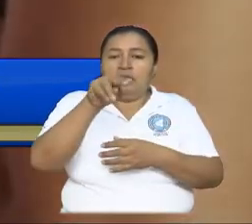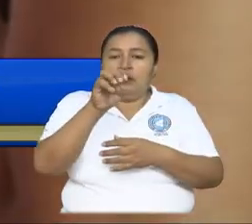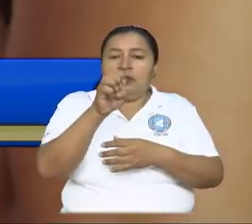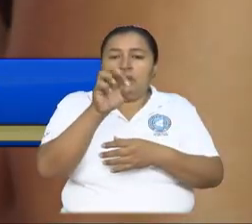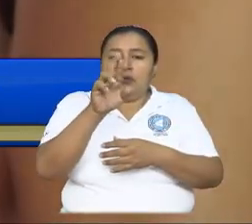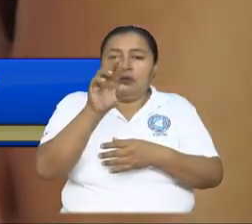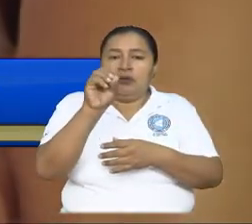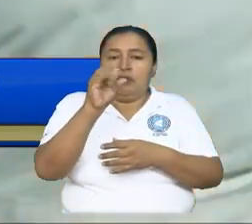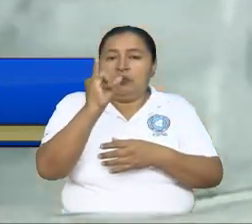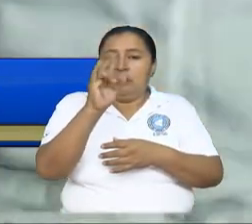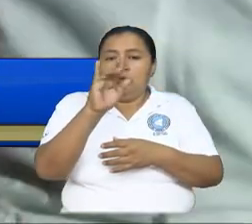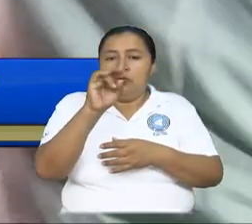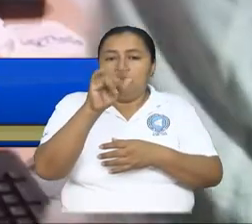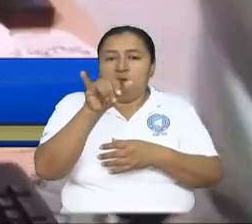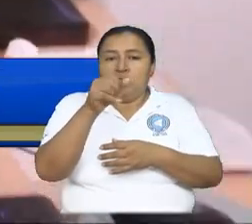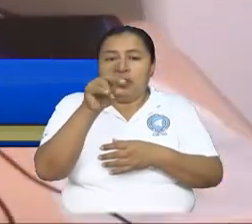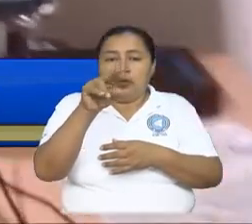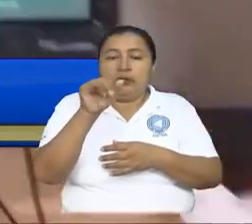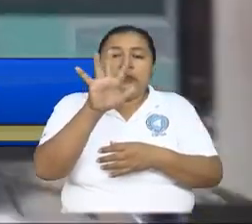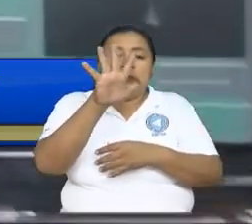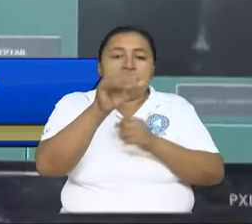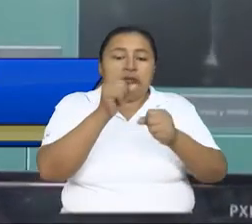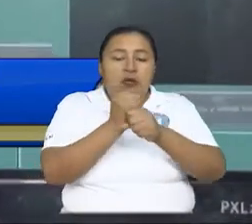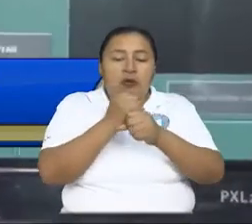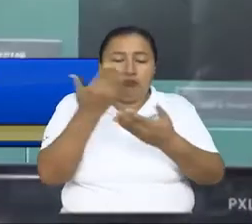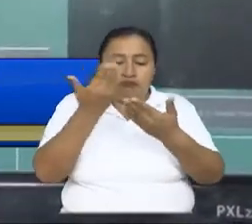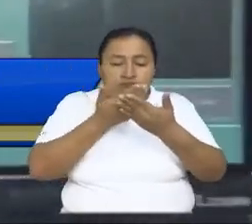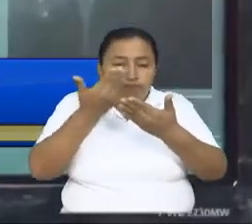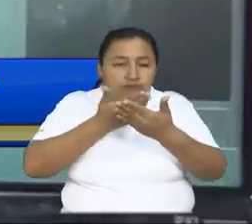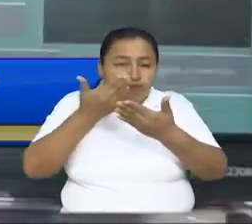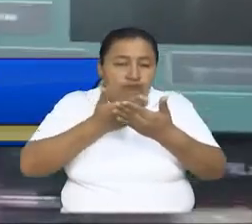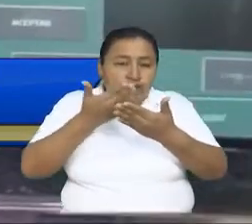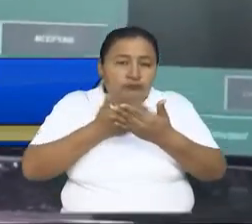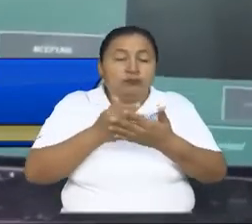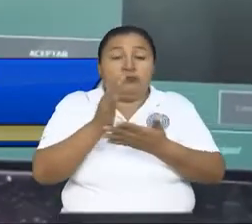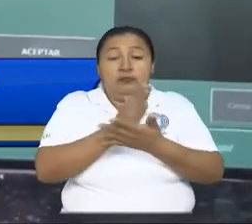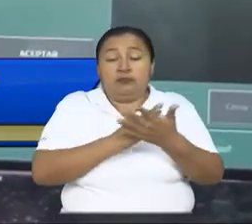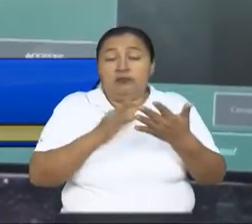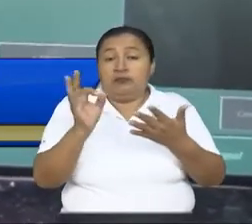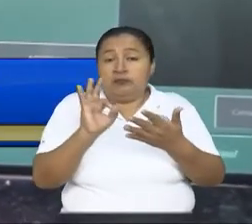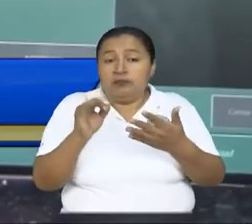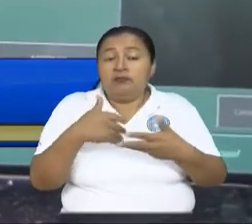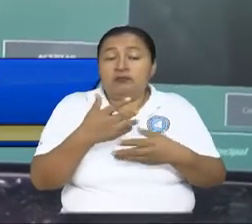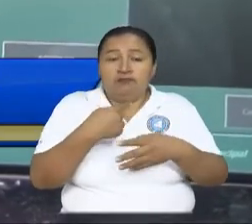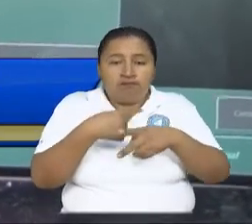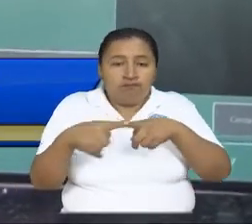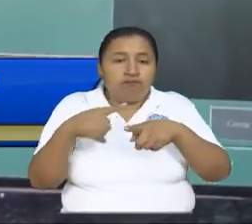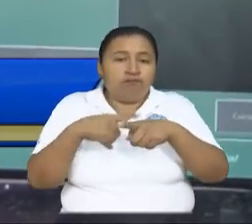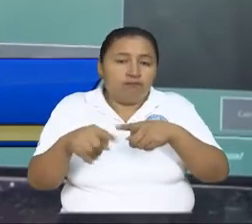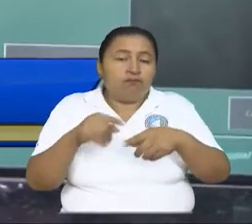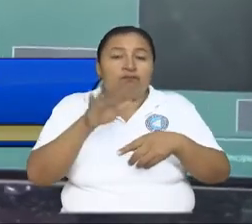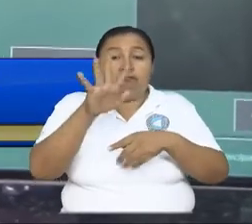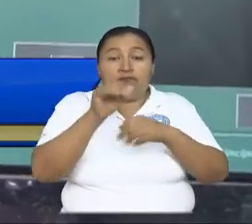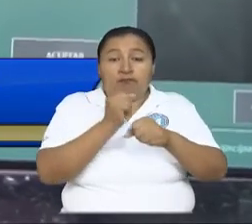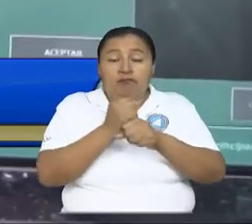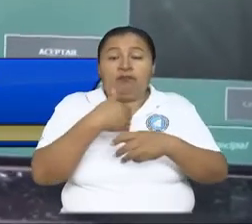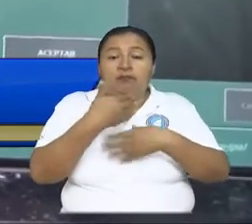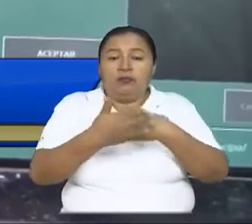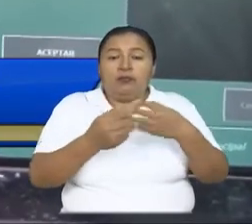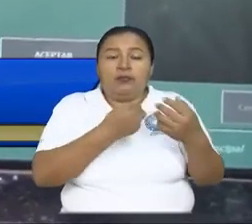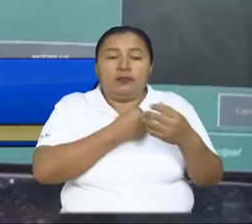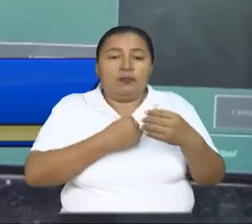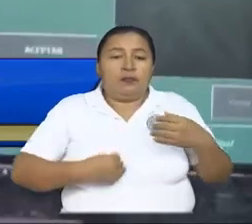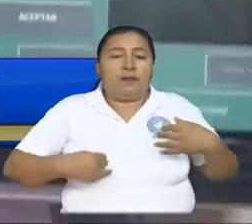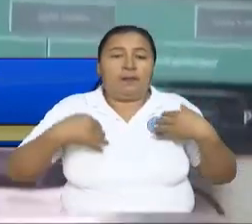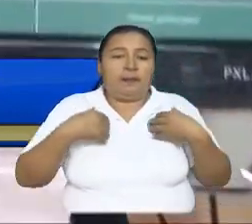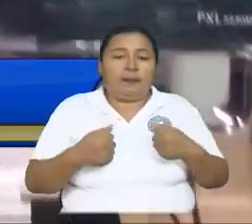dura cinco años la preparación la formación verdad de alguna manera entonces el ministerio de